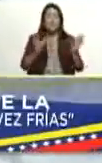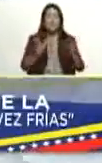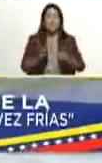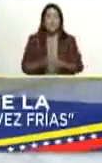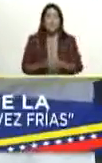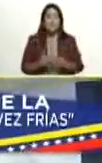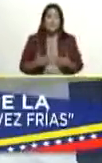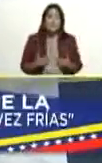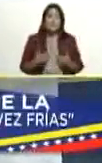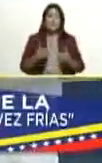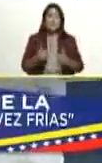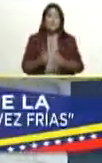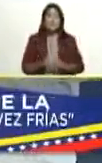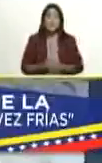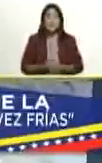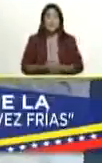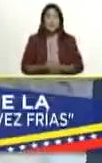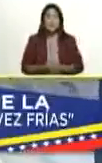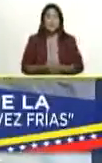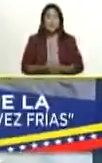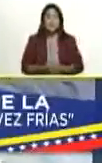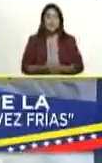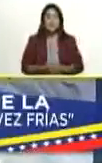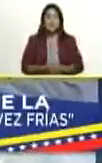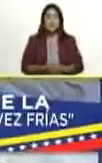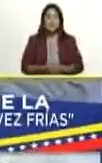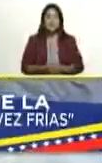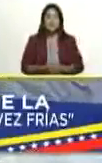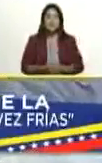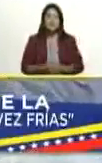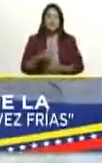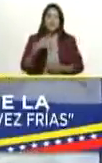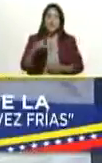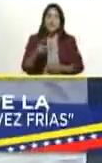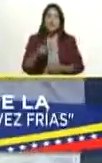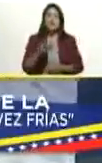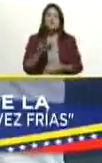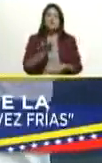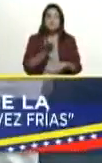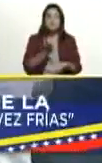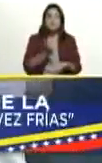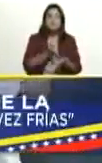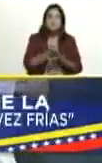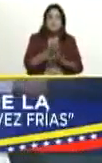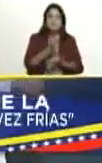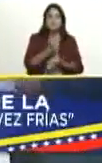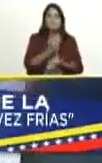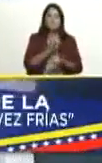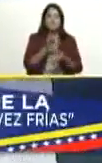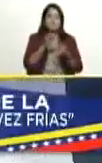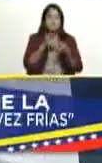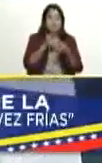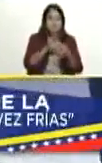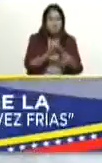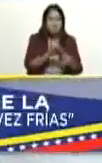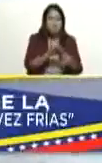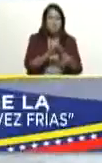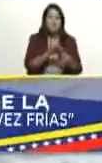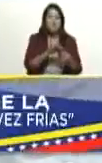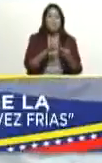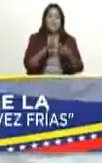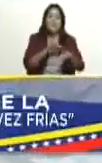Salud. De sus espacios también se ofrecen carreras en la rama de medicina, trayecto de transición integral